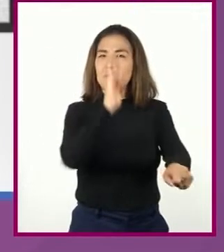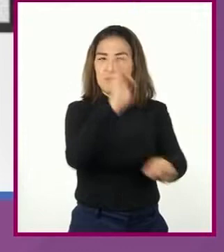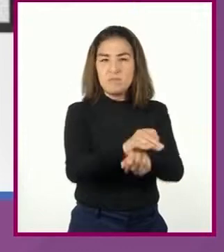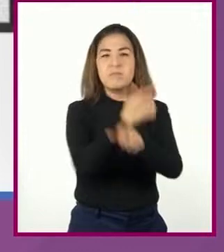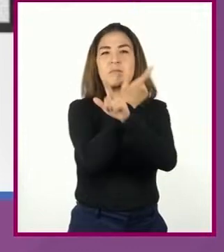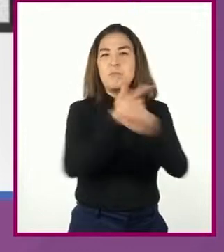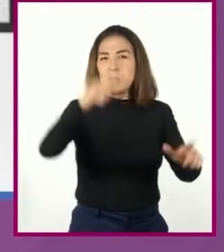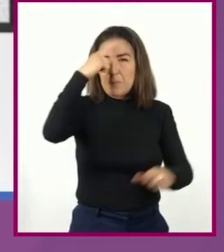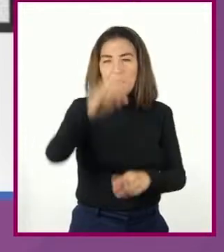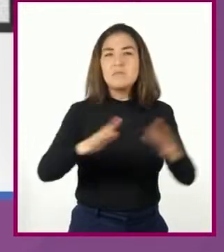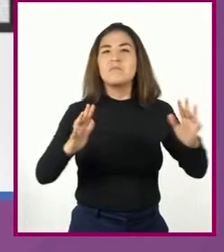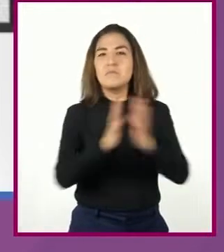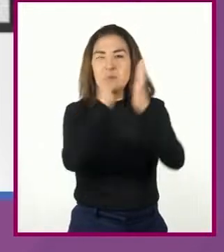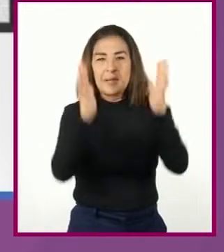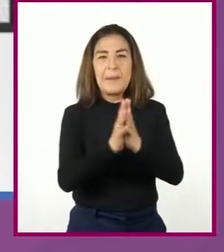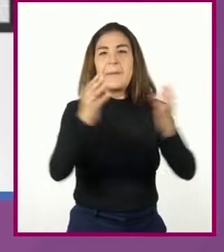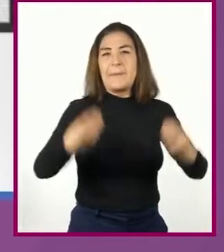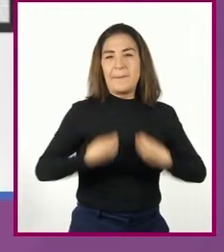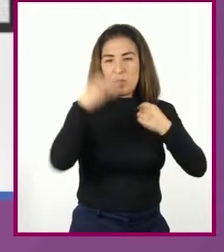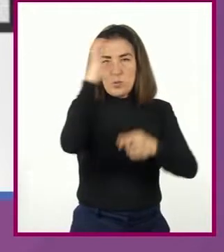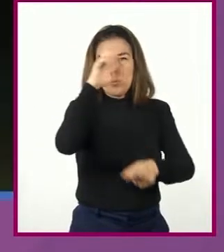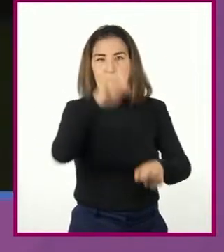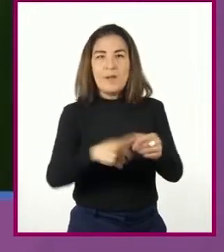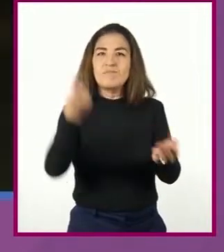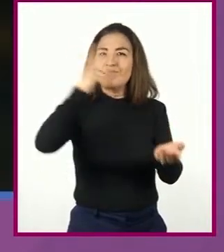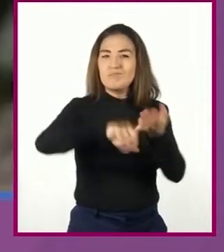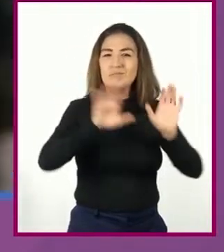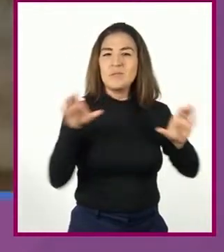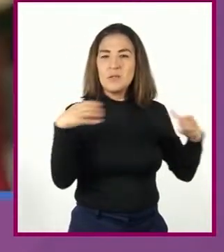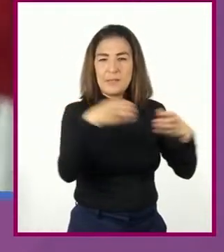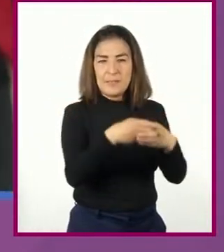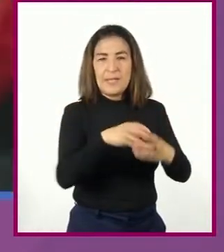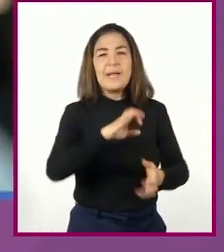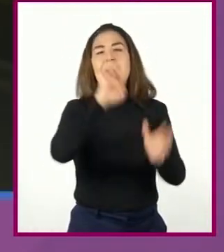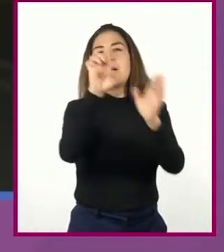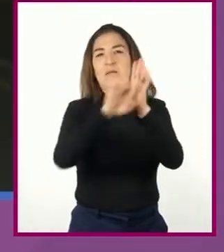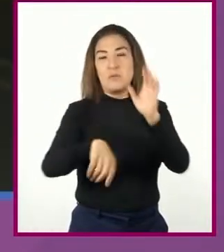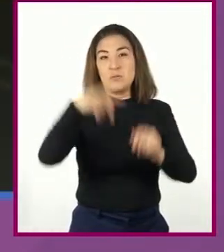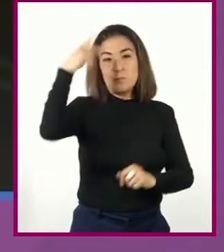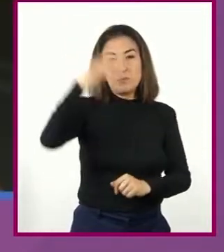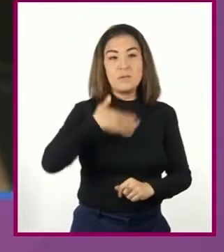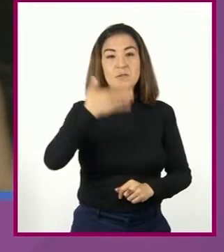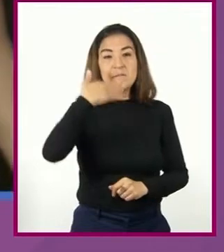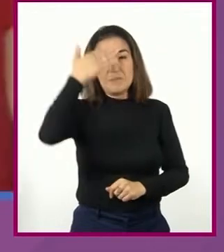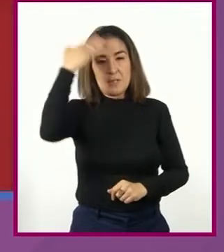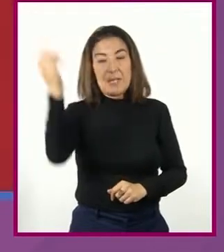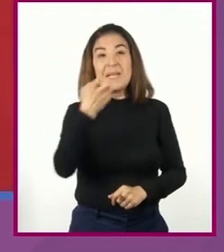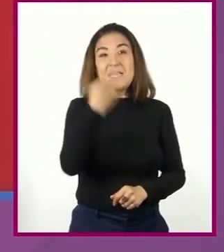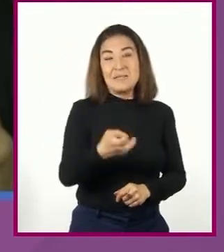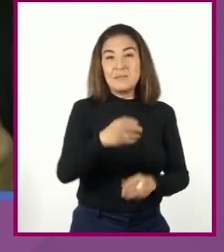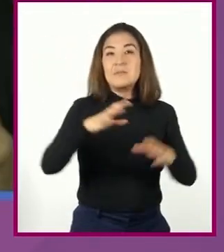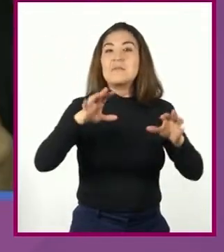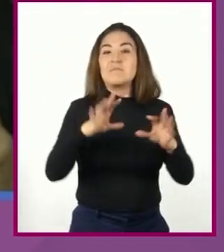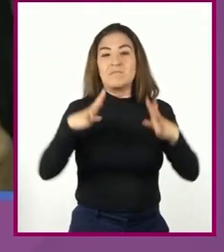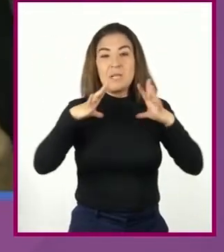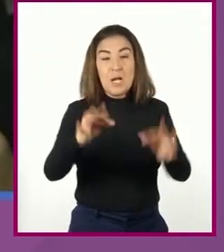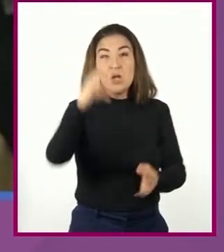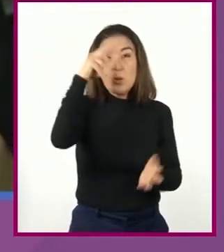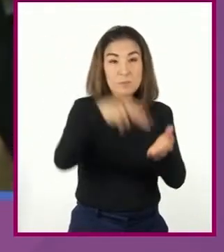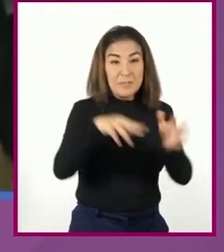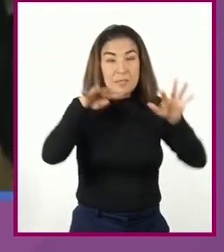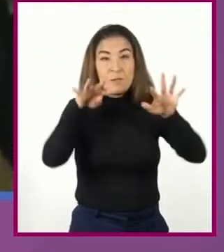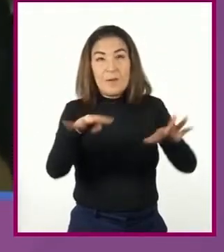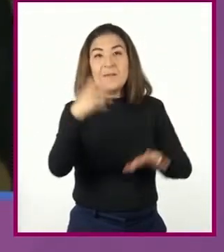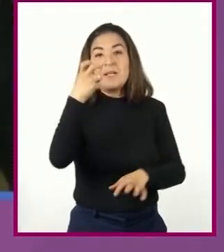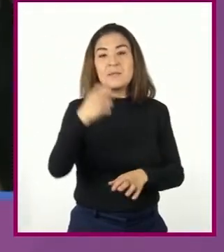para participar en la vida cultural de la comunidad. Por ejemplo, en Irán se decretó en 2019, por primera vez